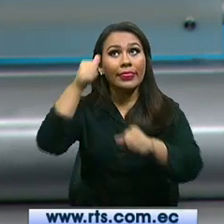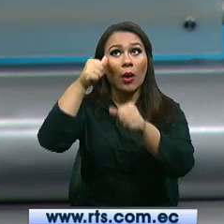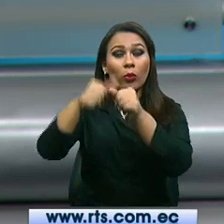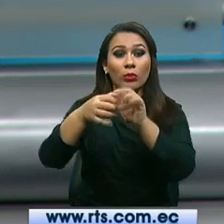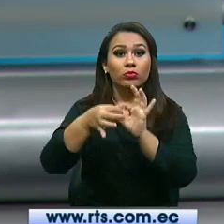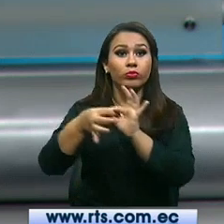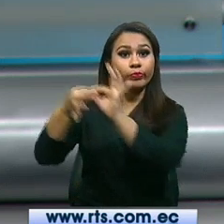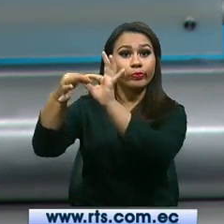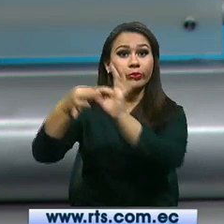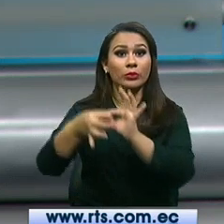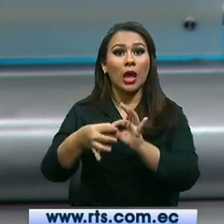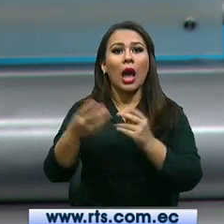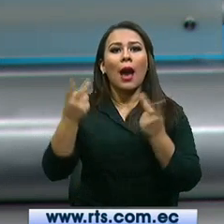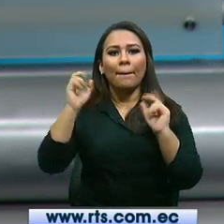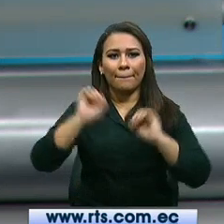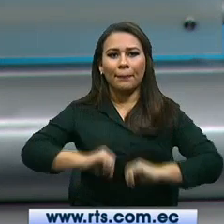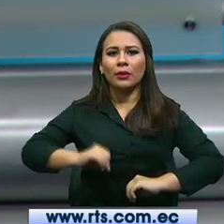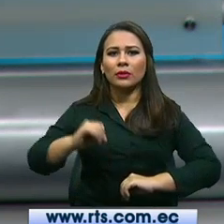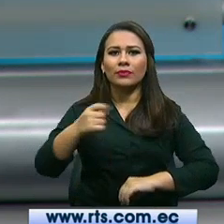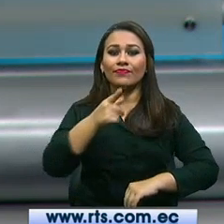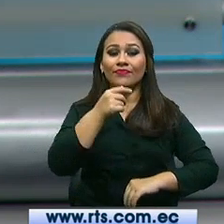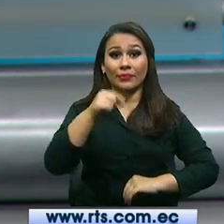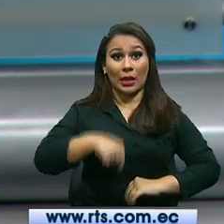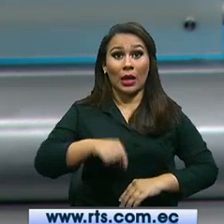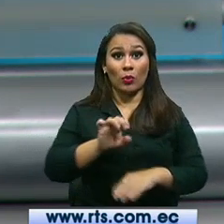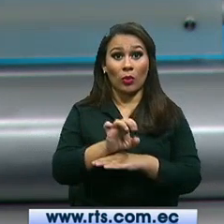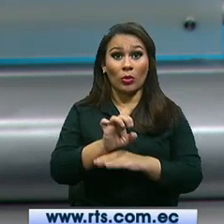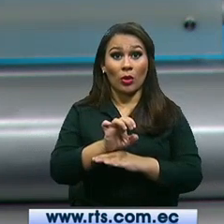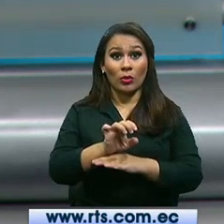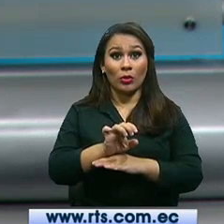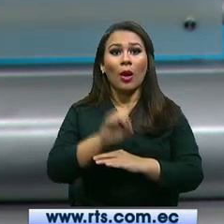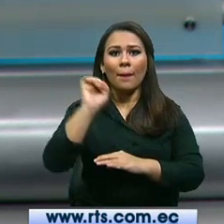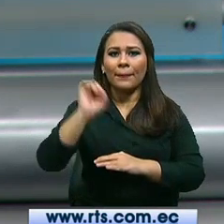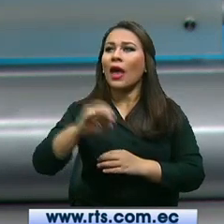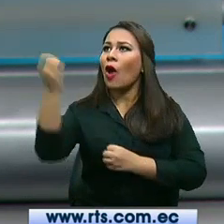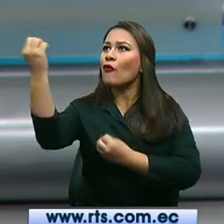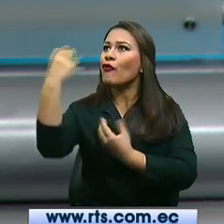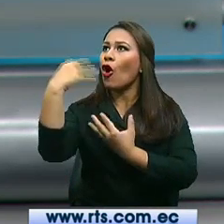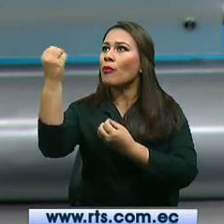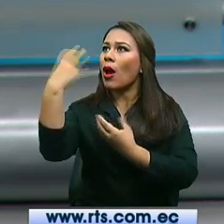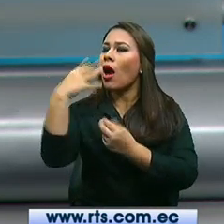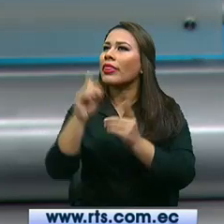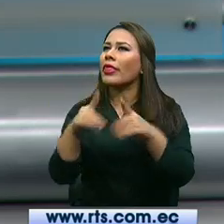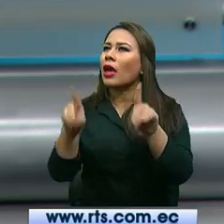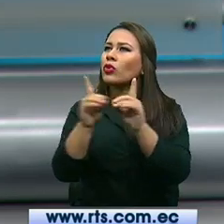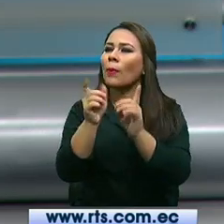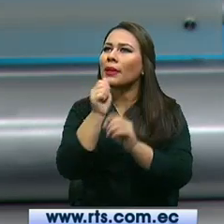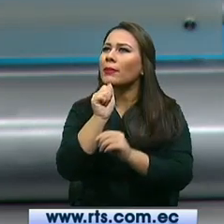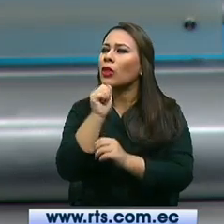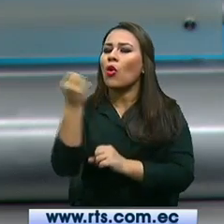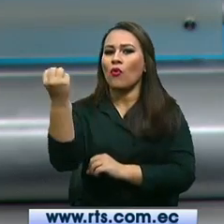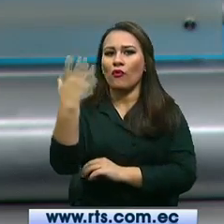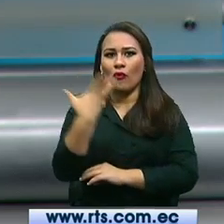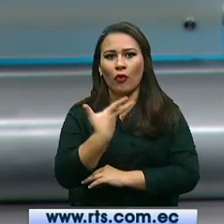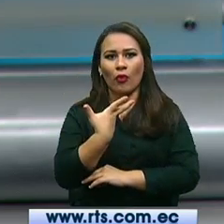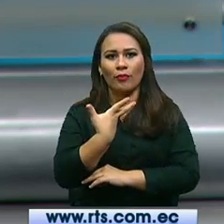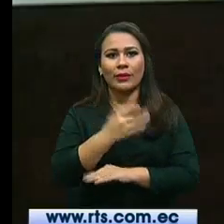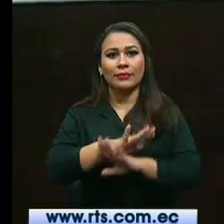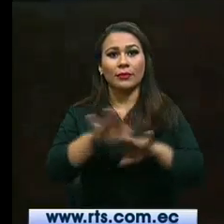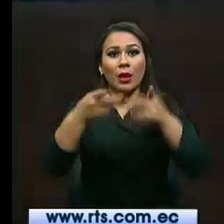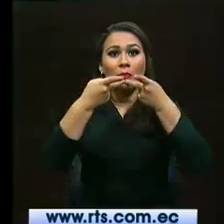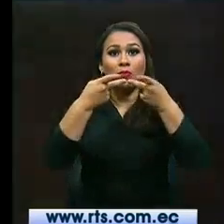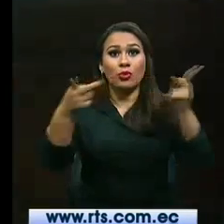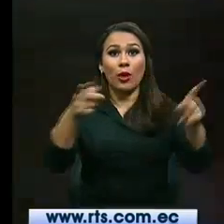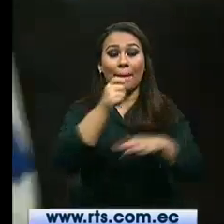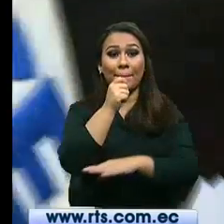cooperación, marco que le permitiría a la Fiscalía General del Estado acceder a información en este caso. El anuncio lo hizo en rueda